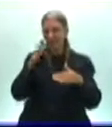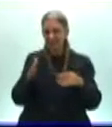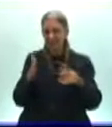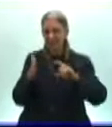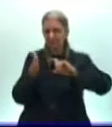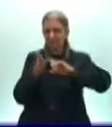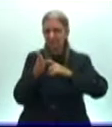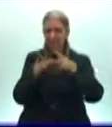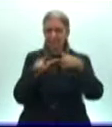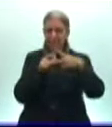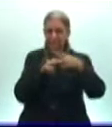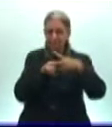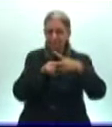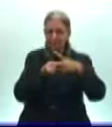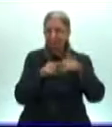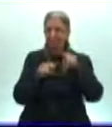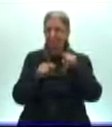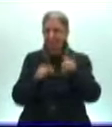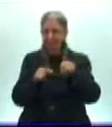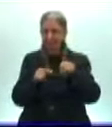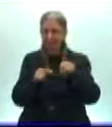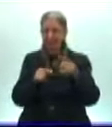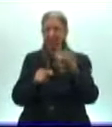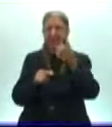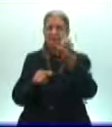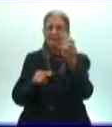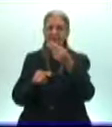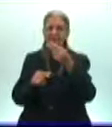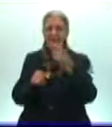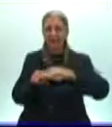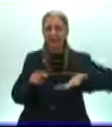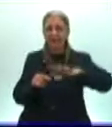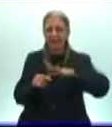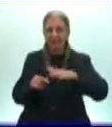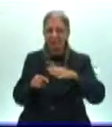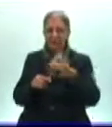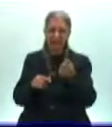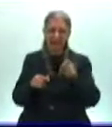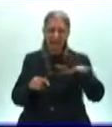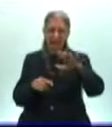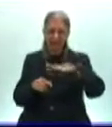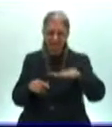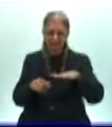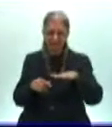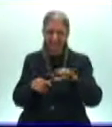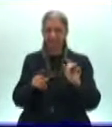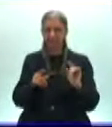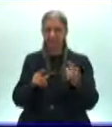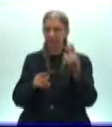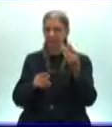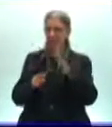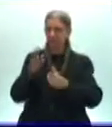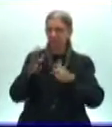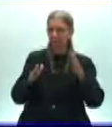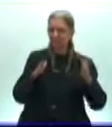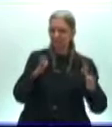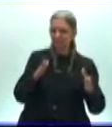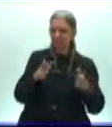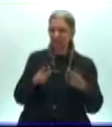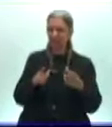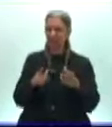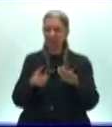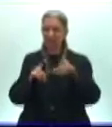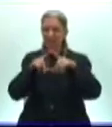el perímetro y para hallar el área. Bueno, para el primer caso, clasificar el triángulo según las longitudes de sus lados.